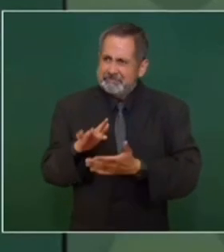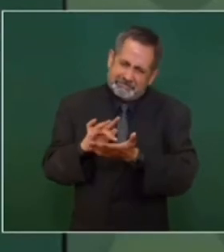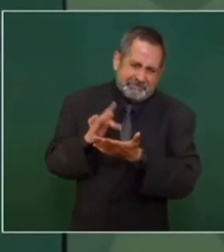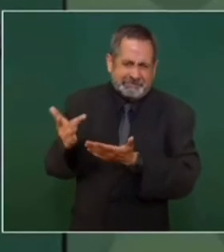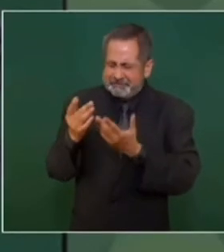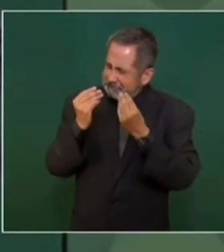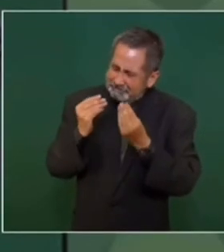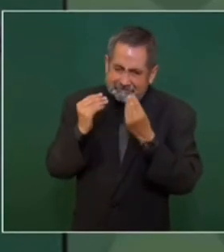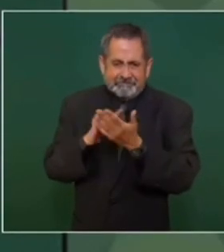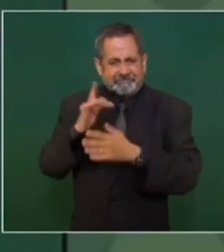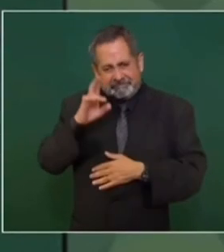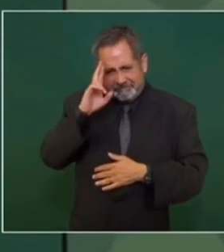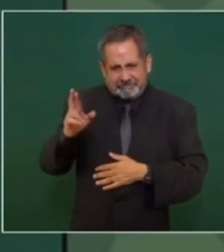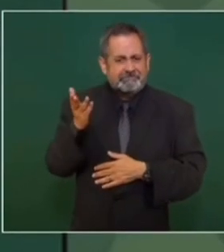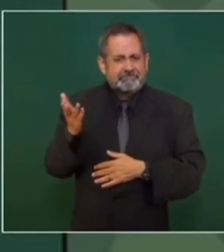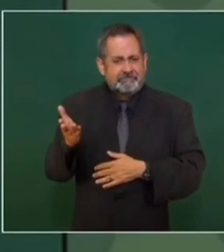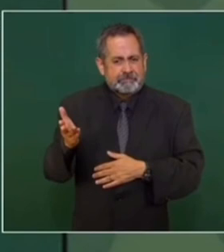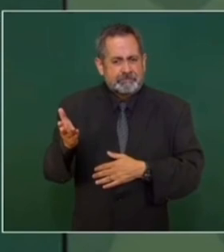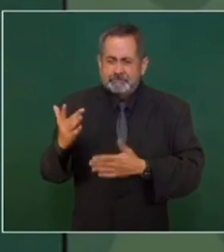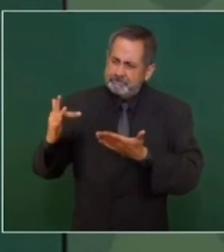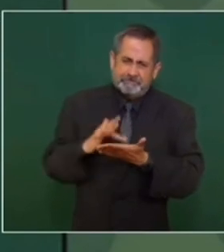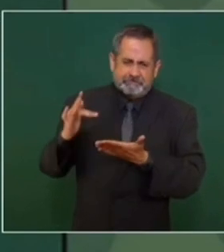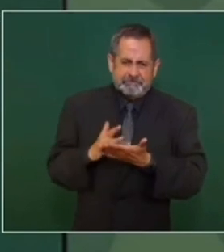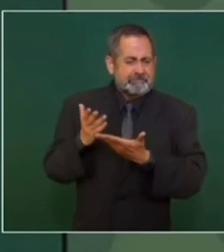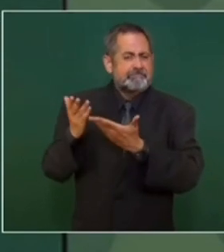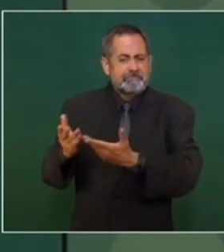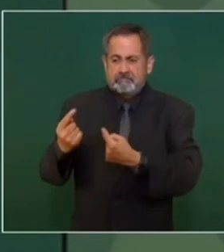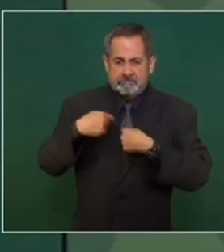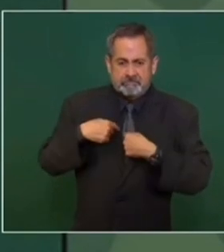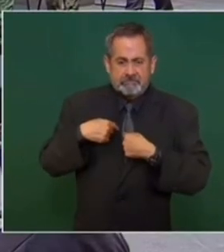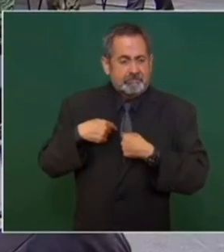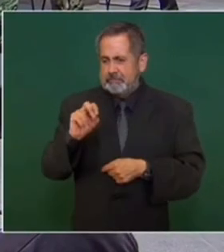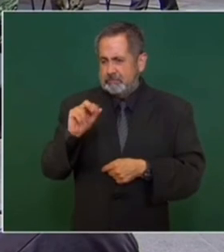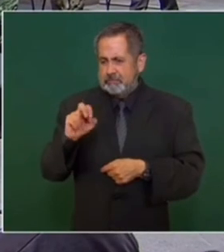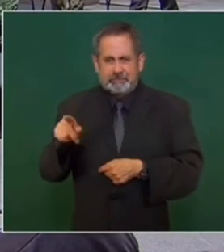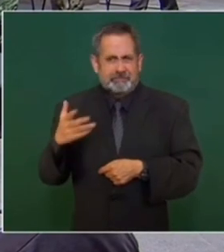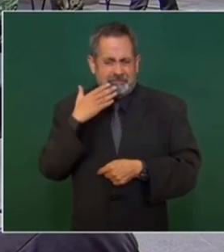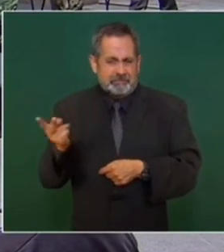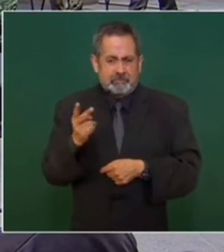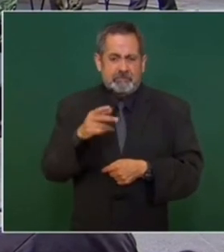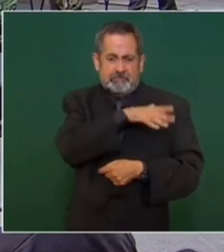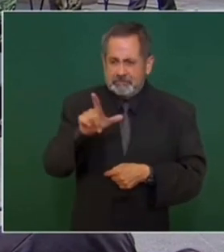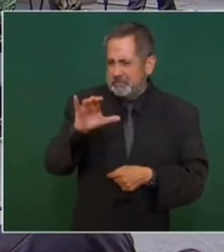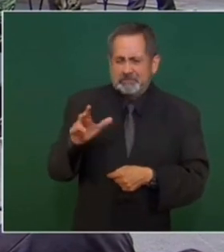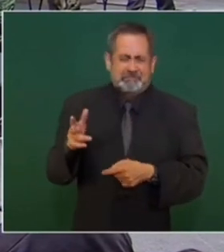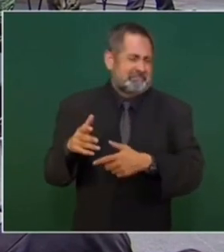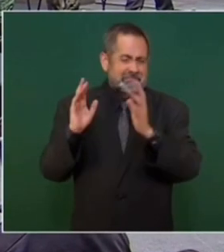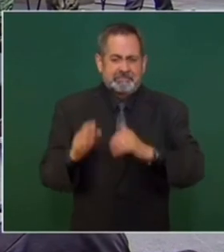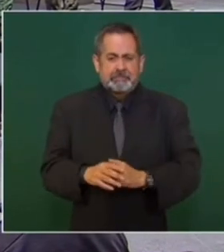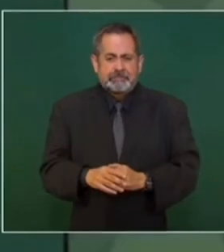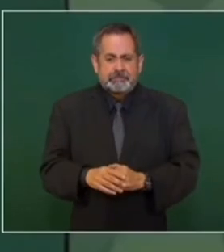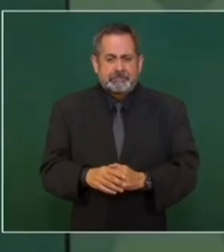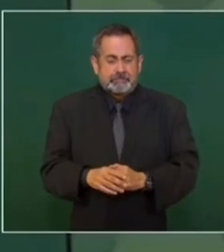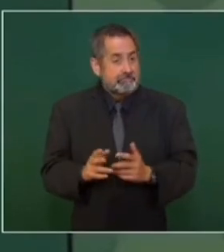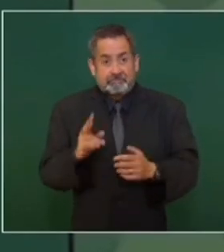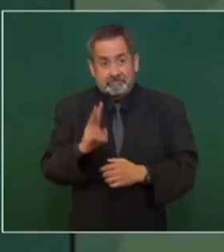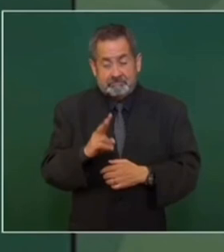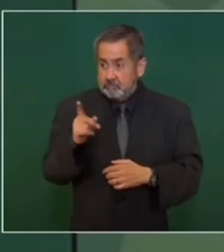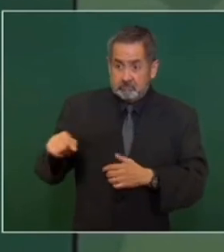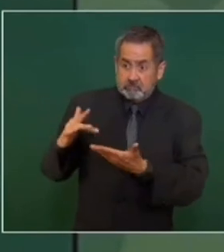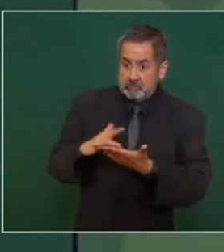agradezco respeto el apoyo desde al santo mano del canal bussi que sería